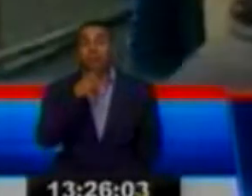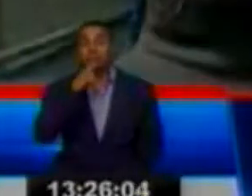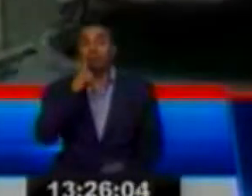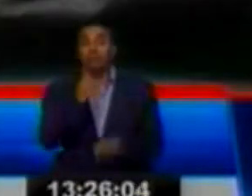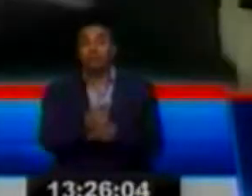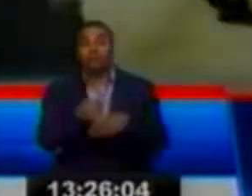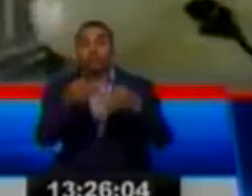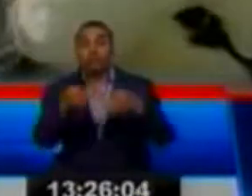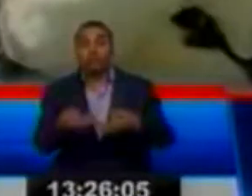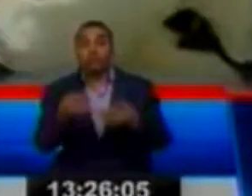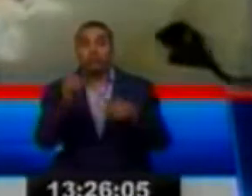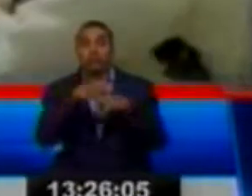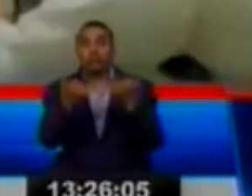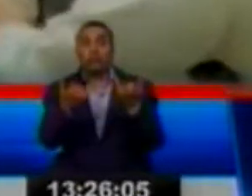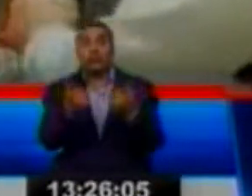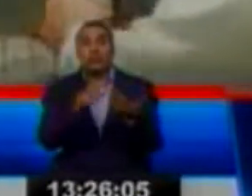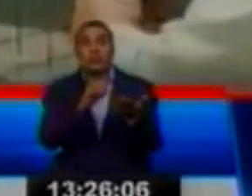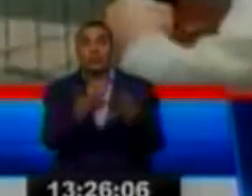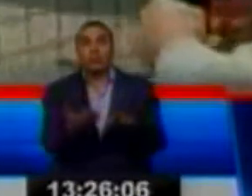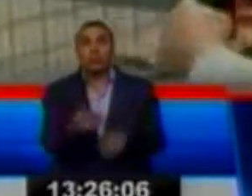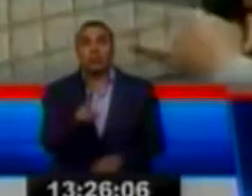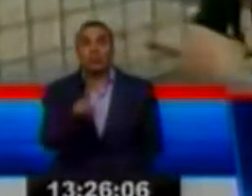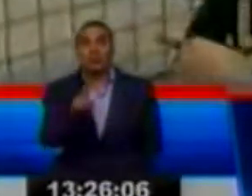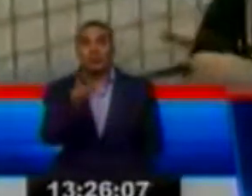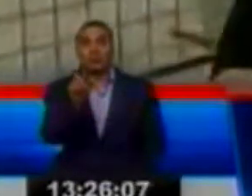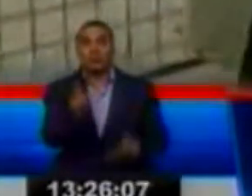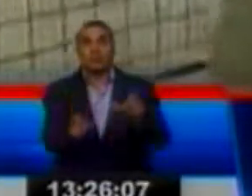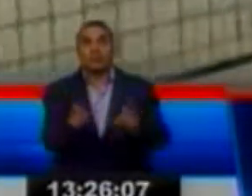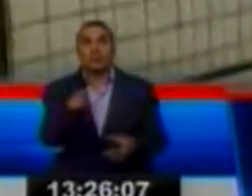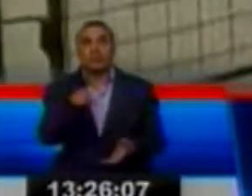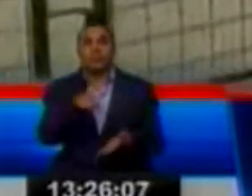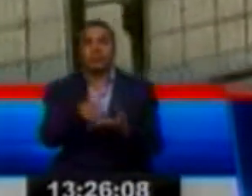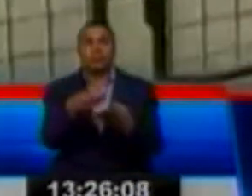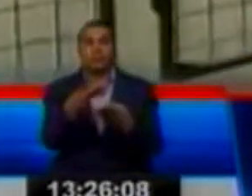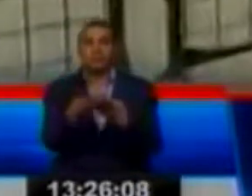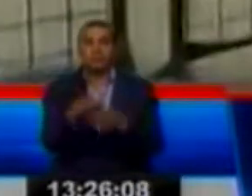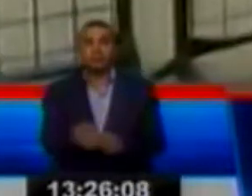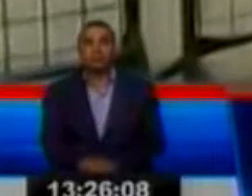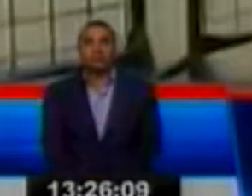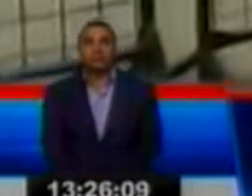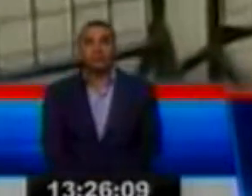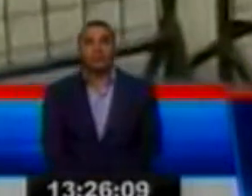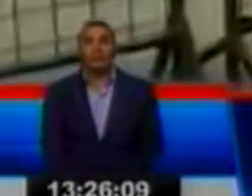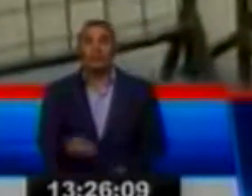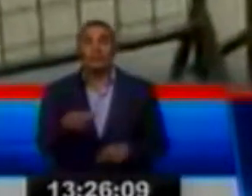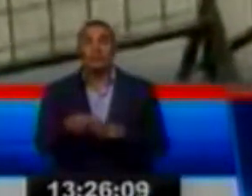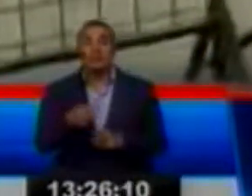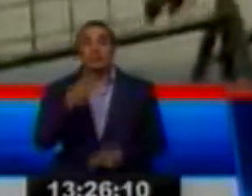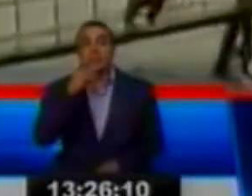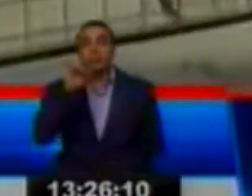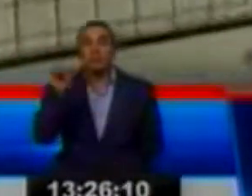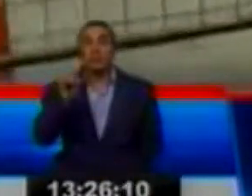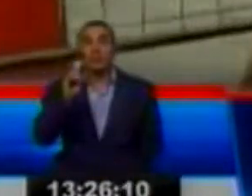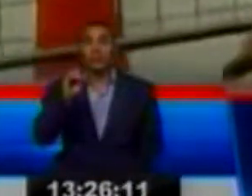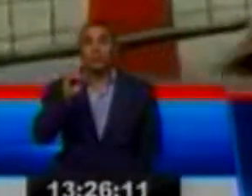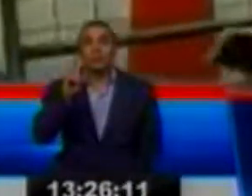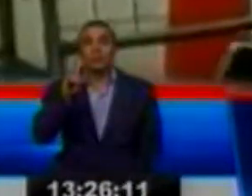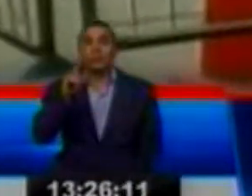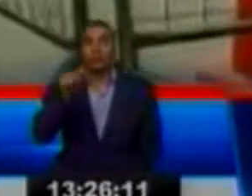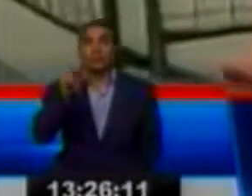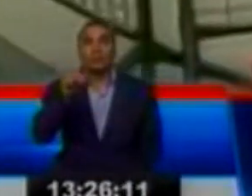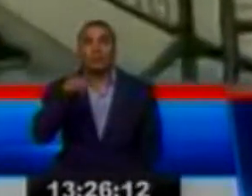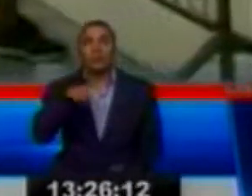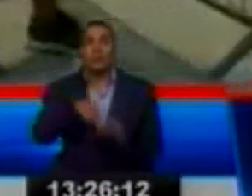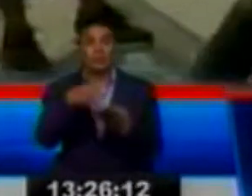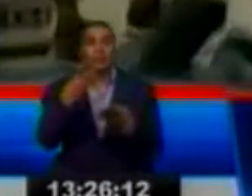el momento la muerte de una de las personas privadas de libertad, PPL, con el nombre de Jordán Veloz Andrés. Él cumplió